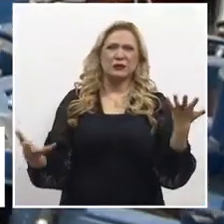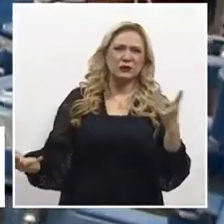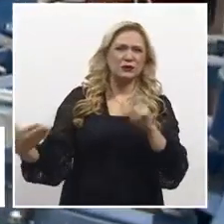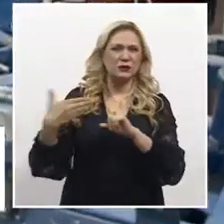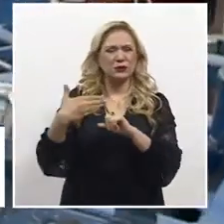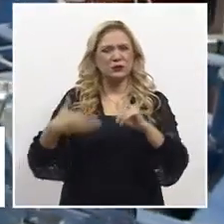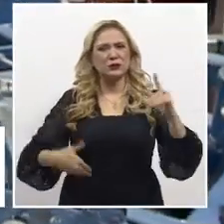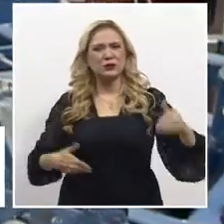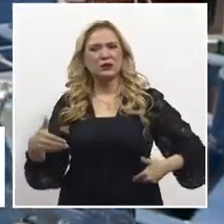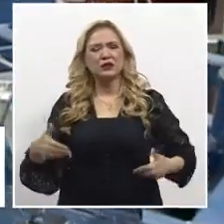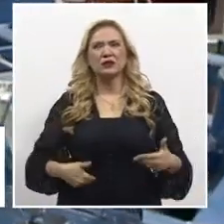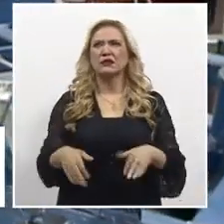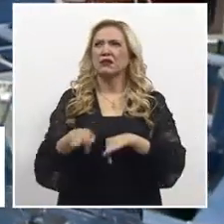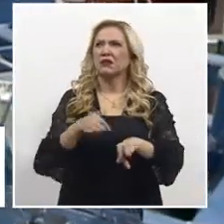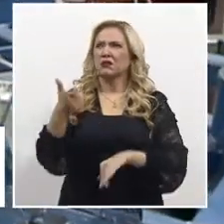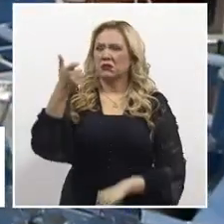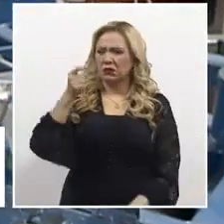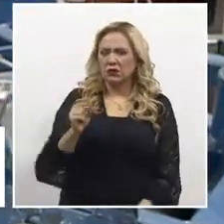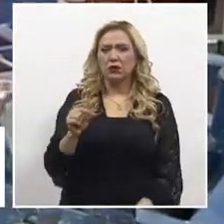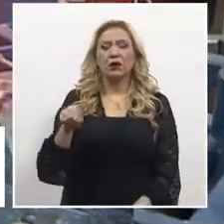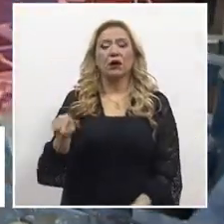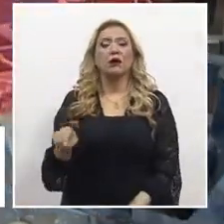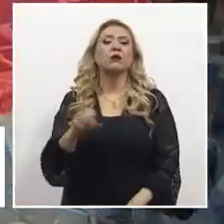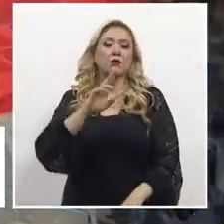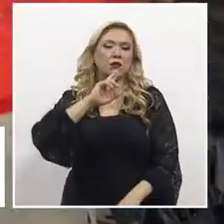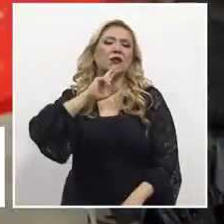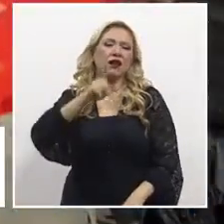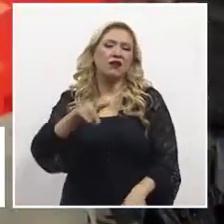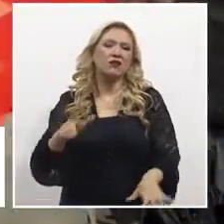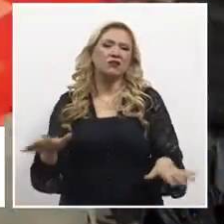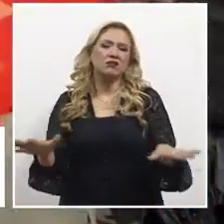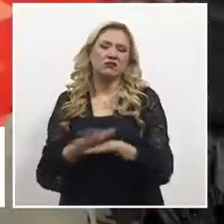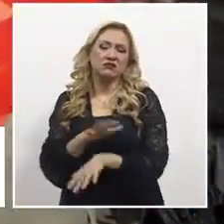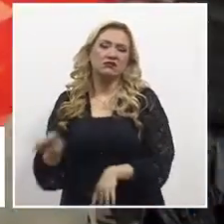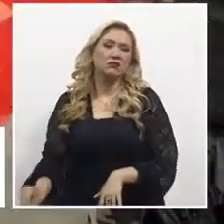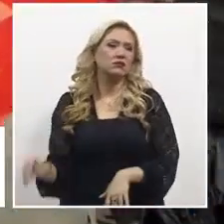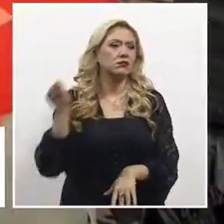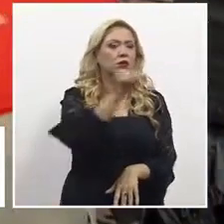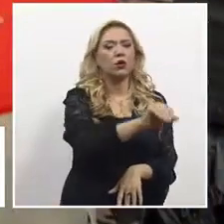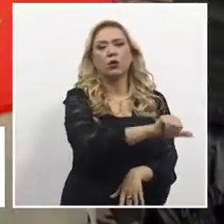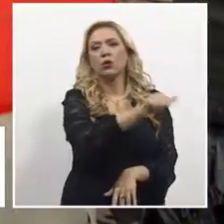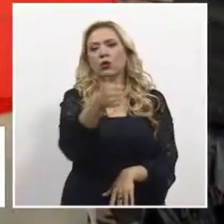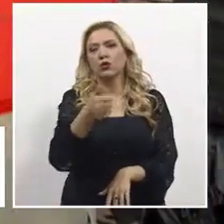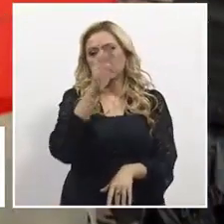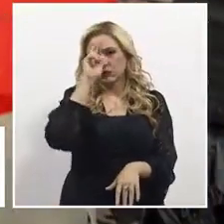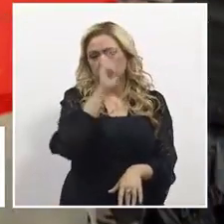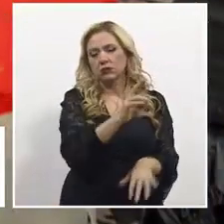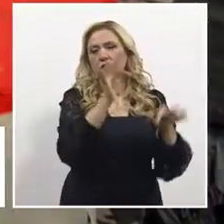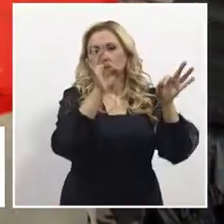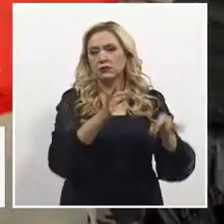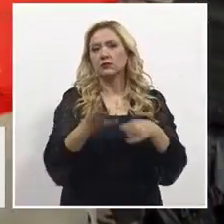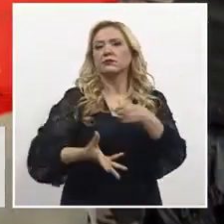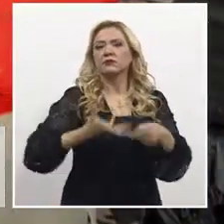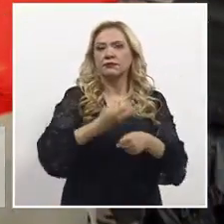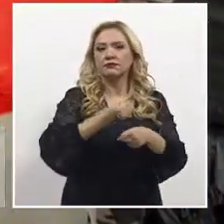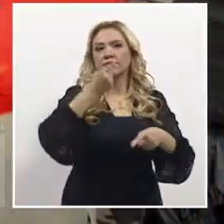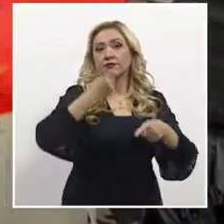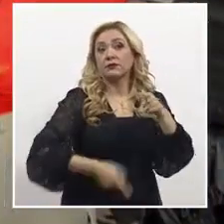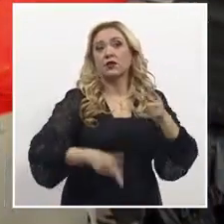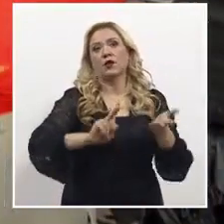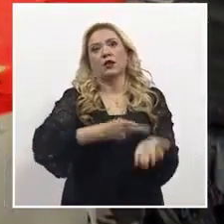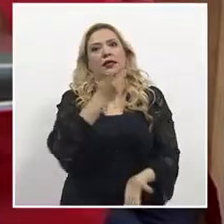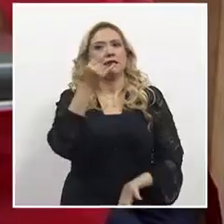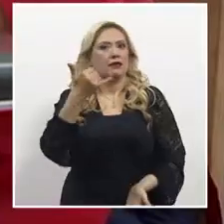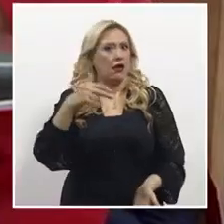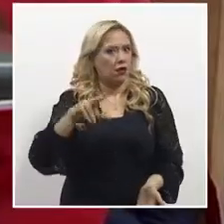las condiciones laborales es la medida idónea y justificada para construir garantías de prevención, reparación y no repetición,